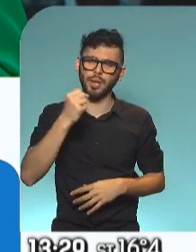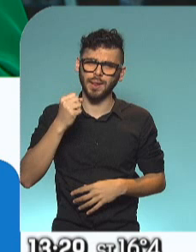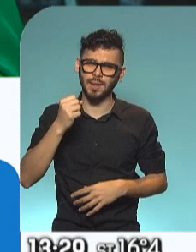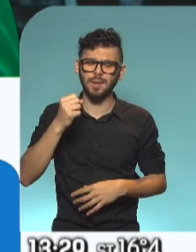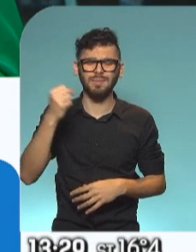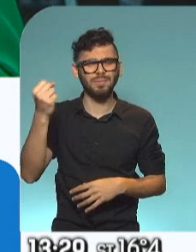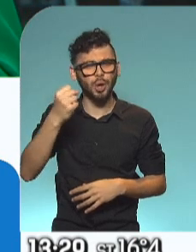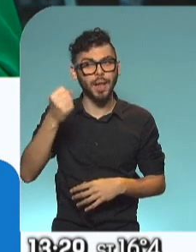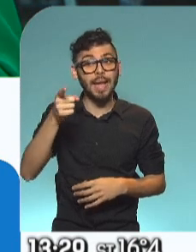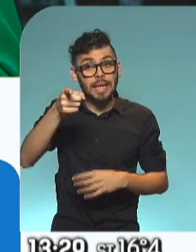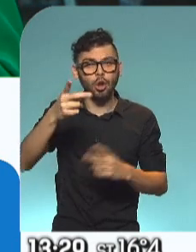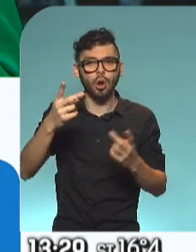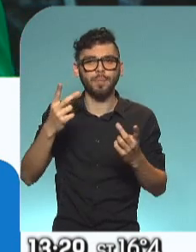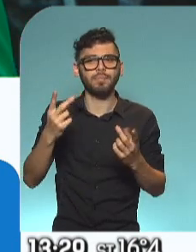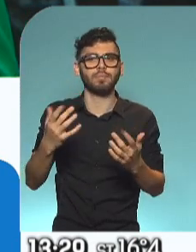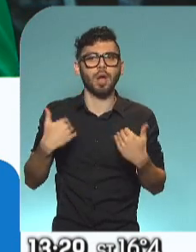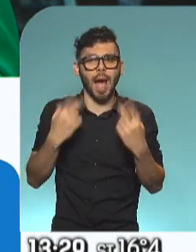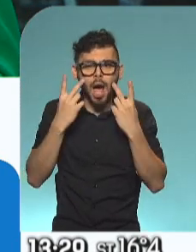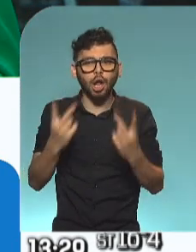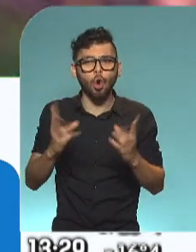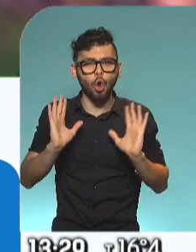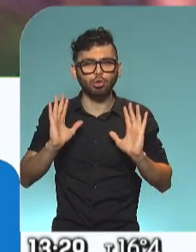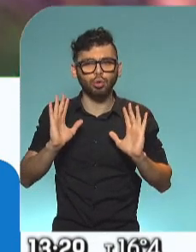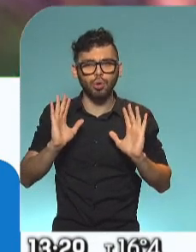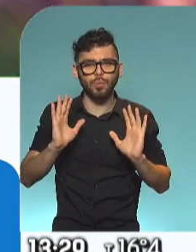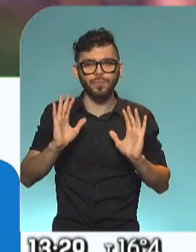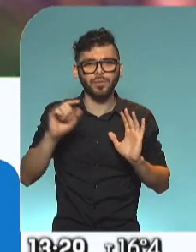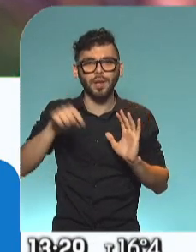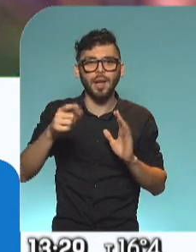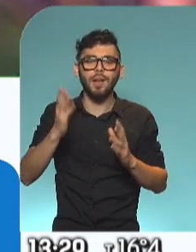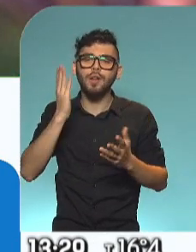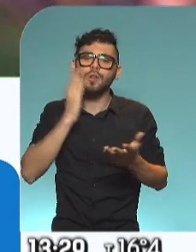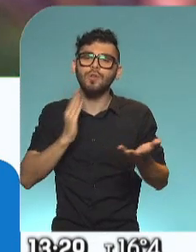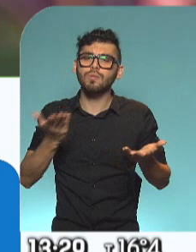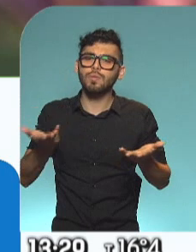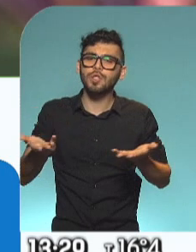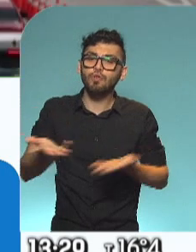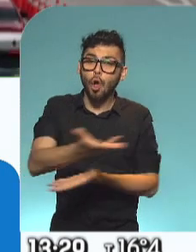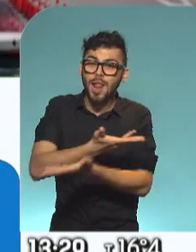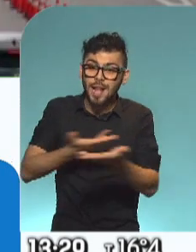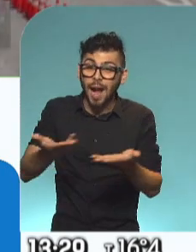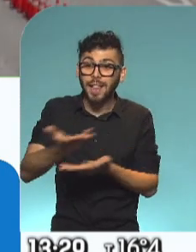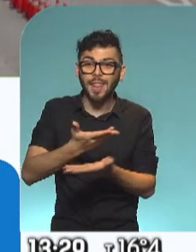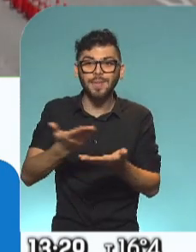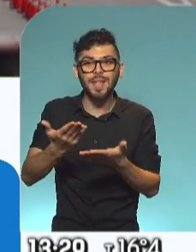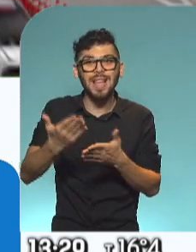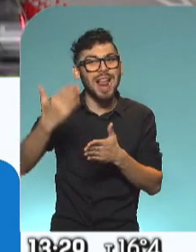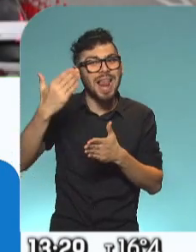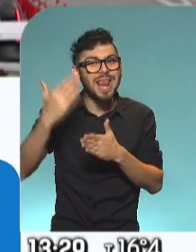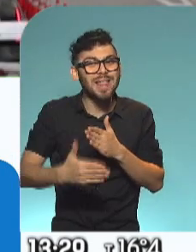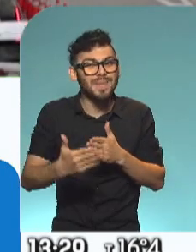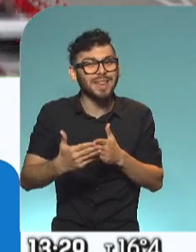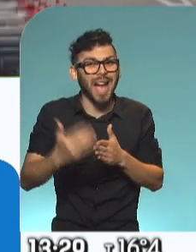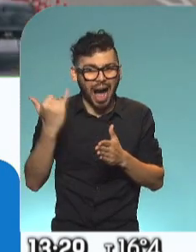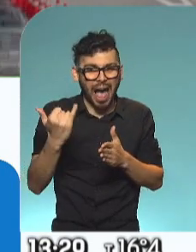tenemos que reconocer eso. Hemos visto los límites de la solidaridad. Eso es una manera de